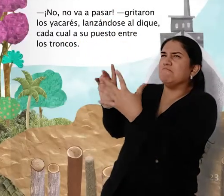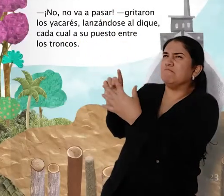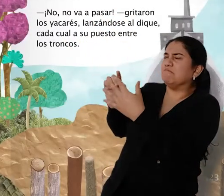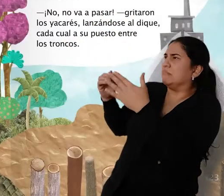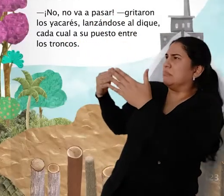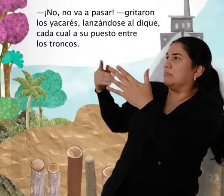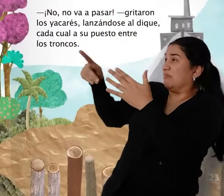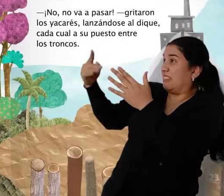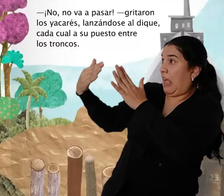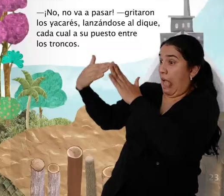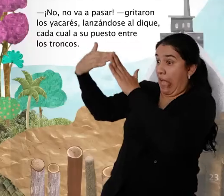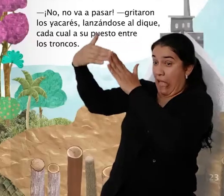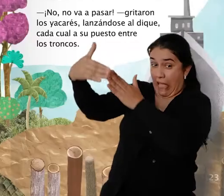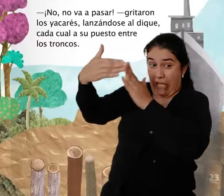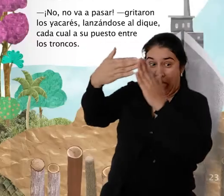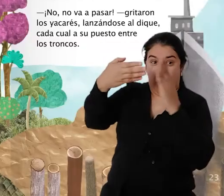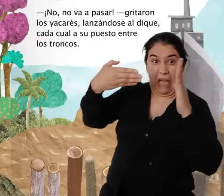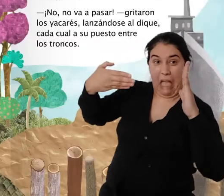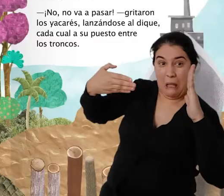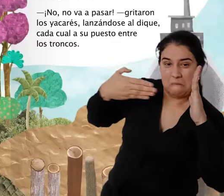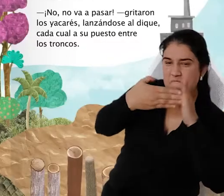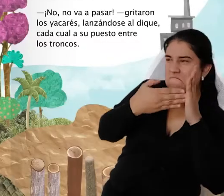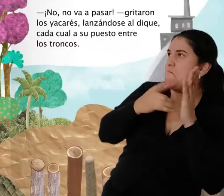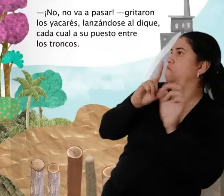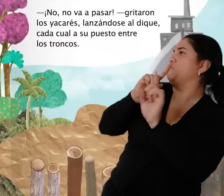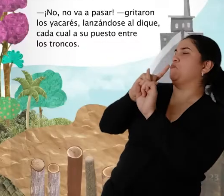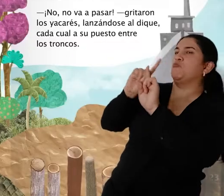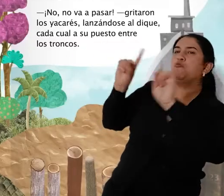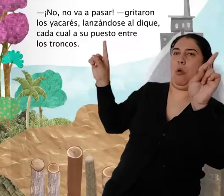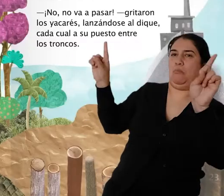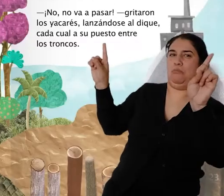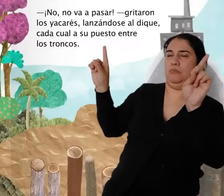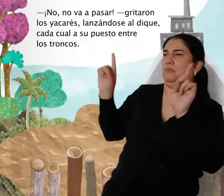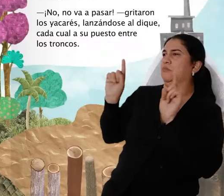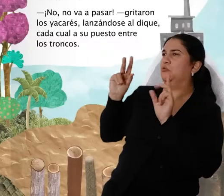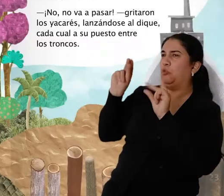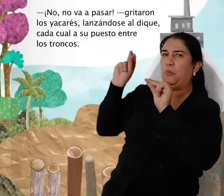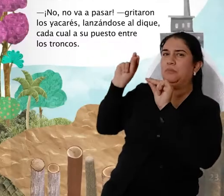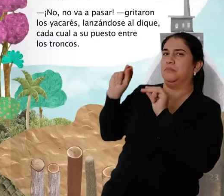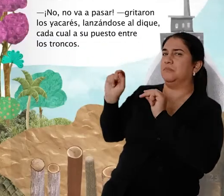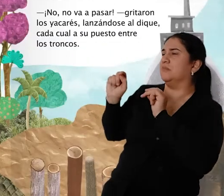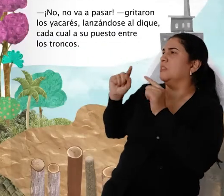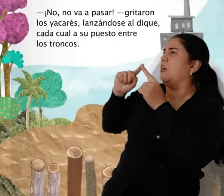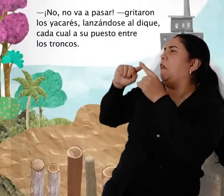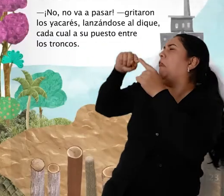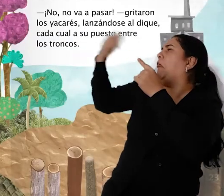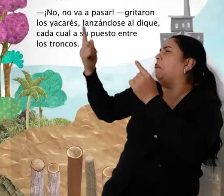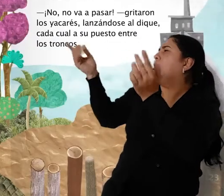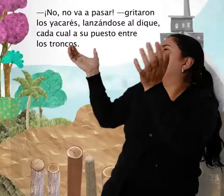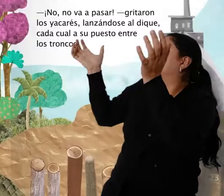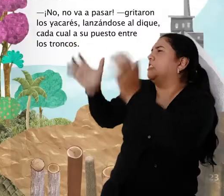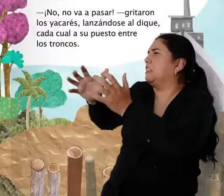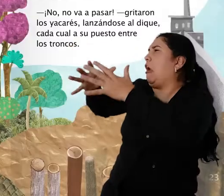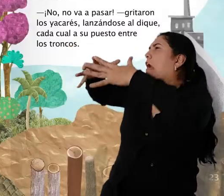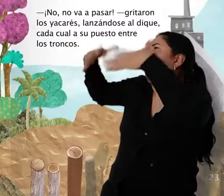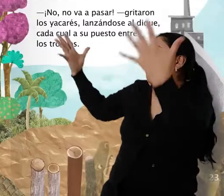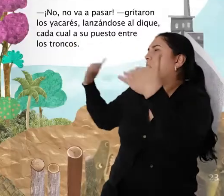pasar? No iba a pasar, no. Ni ese, ni otro, ni ningún